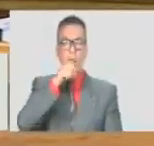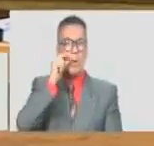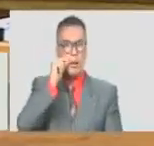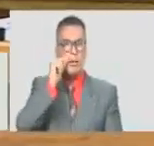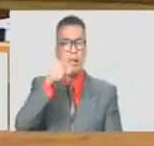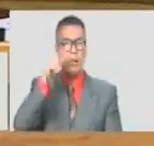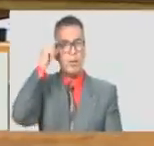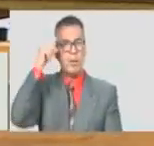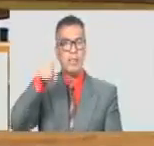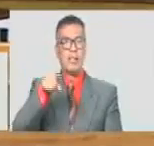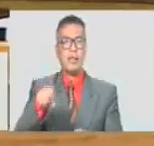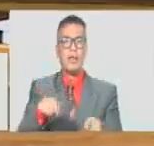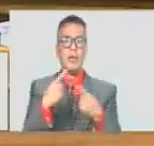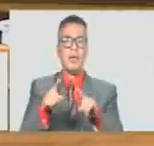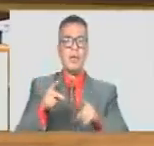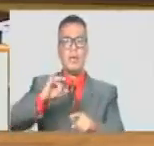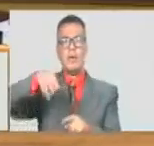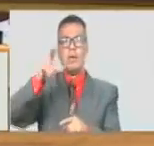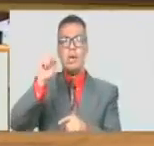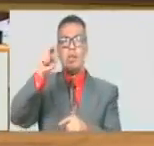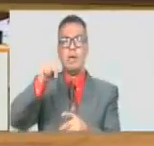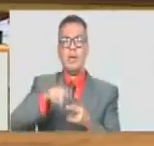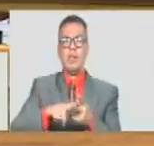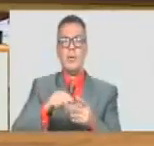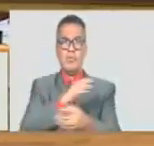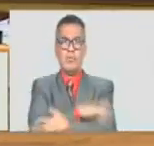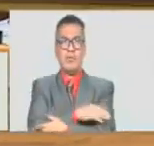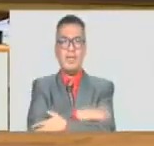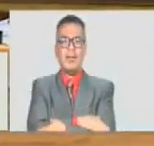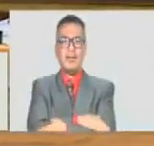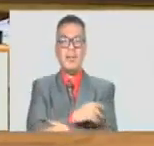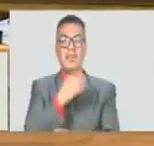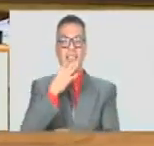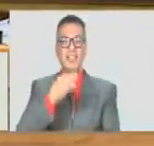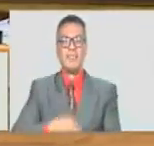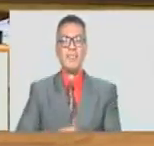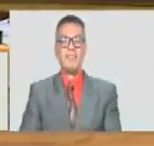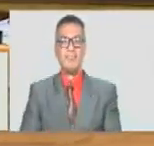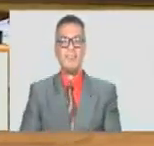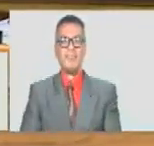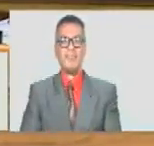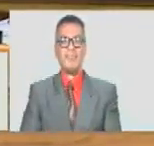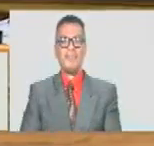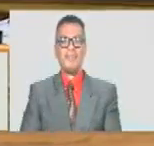que es el cumpleaños del diputado Juan Carlos Alemán, a quien felicitamos.